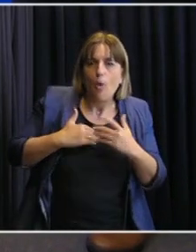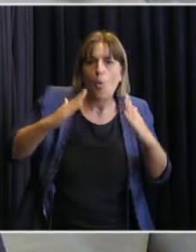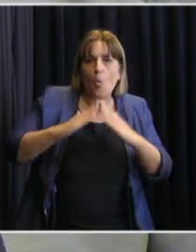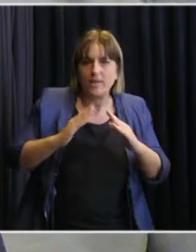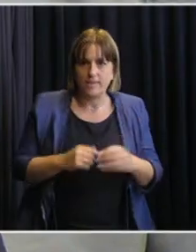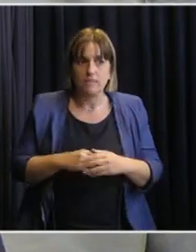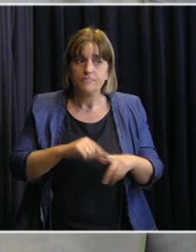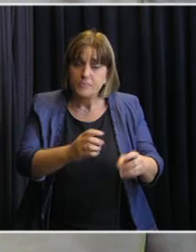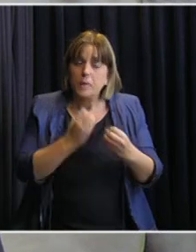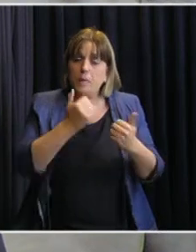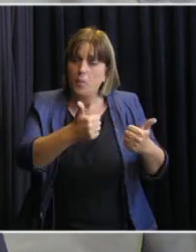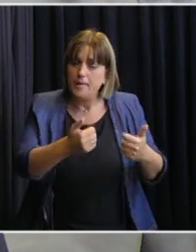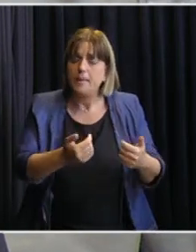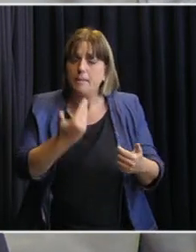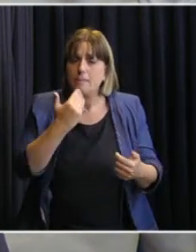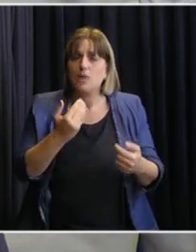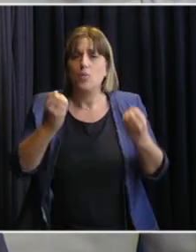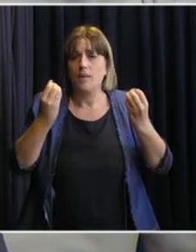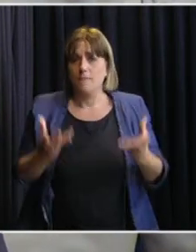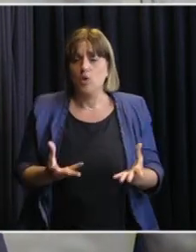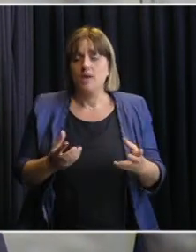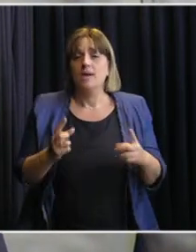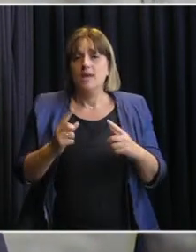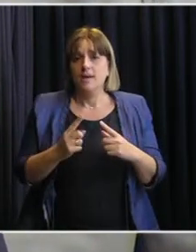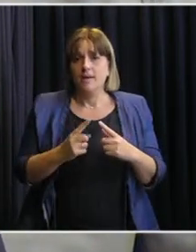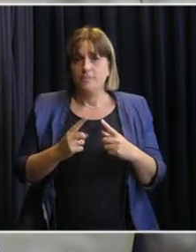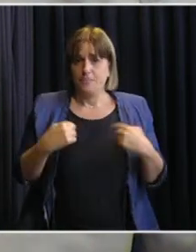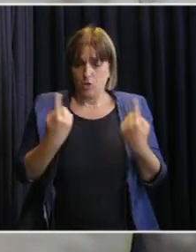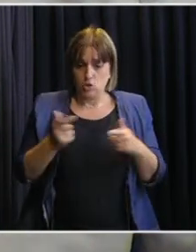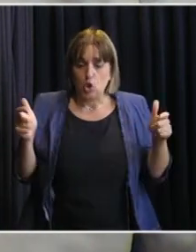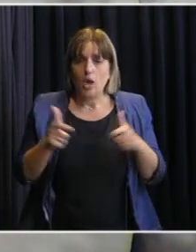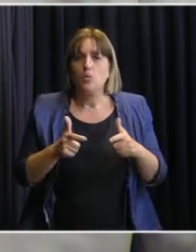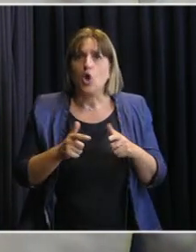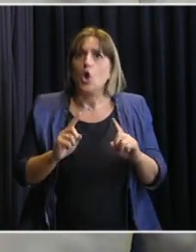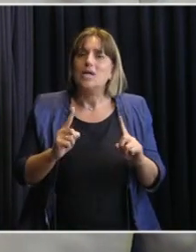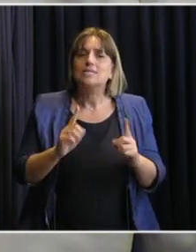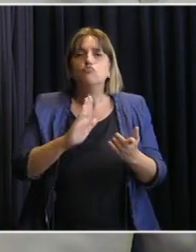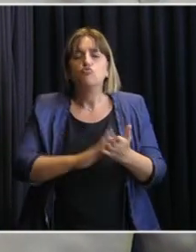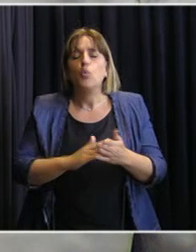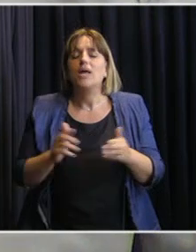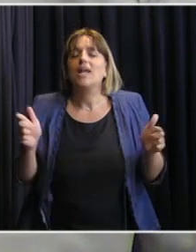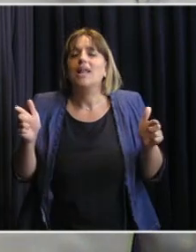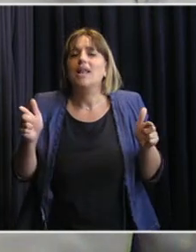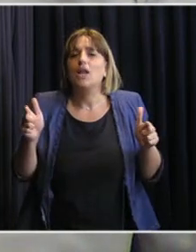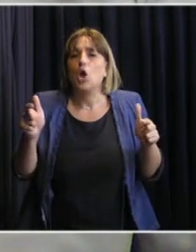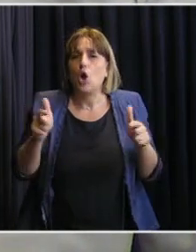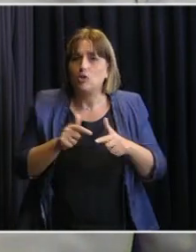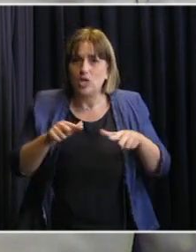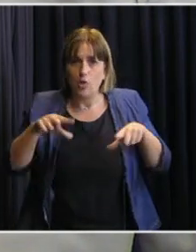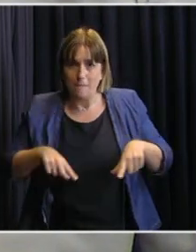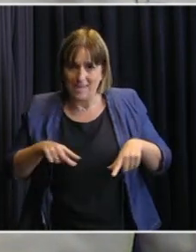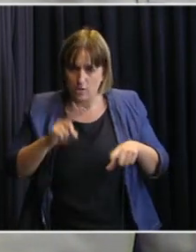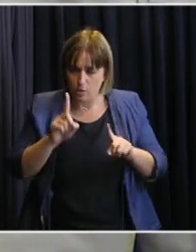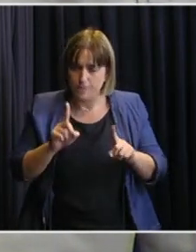Es una muy buena pregunta. De hecho, esta reunión que no fue en el Consejo de Ministros, es decir, la Junta